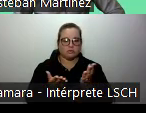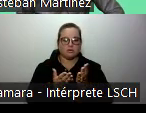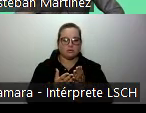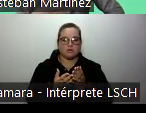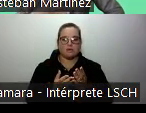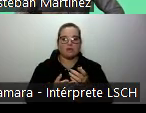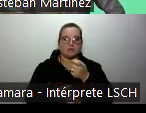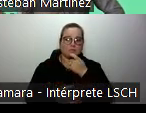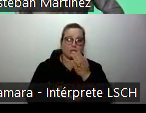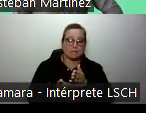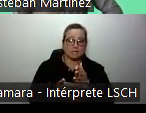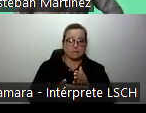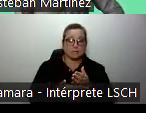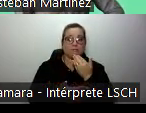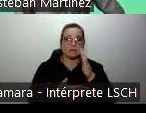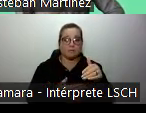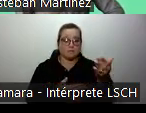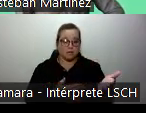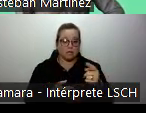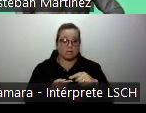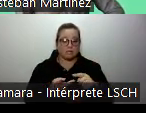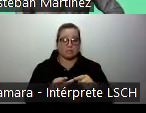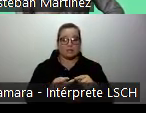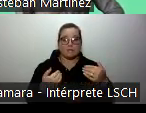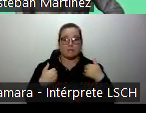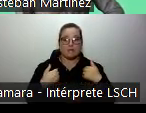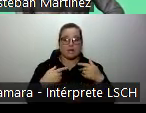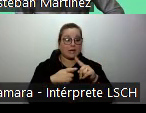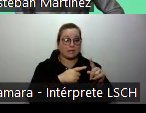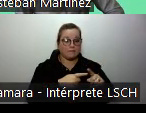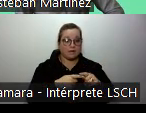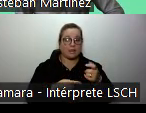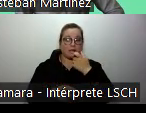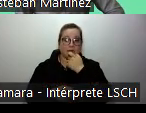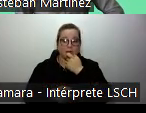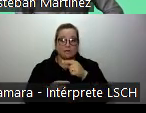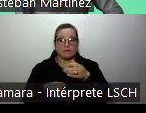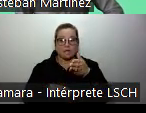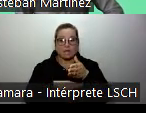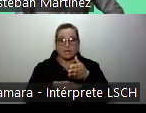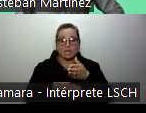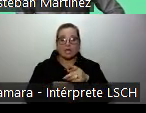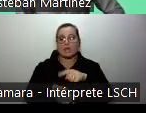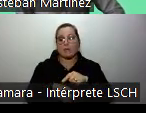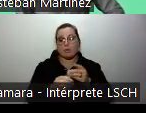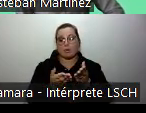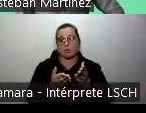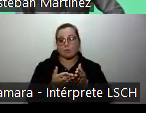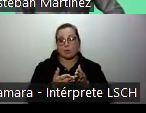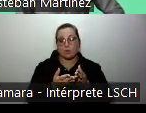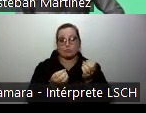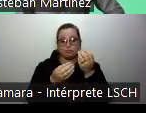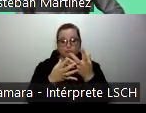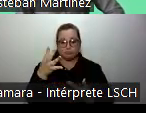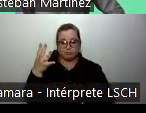claro puede estudiar las clases pero también afuera practicar los distintos aspectos del idioma asistir tiempo de estudio son haros